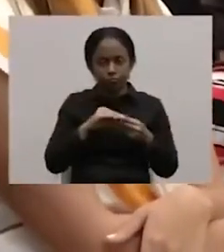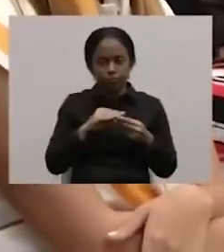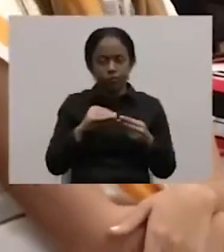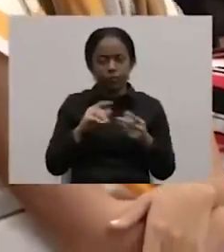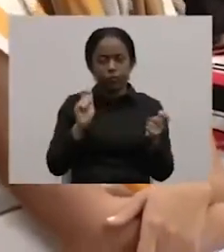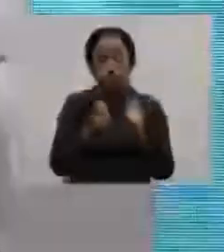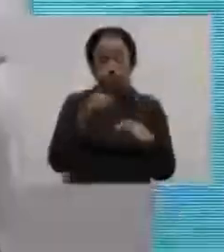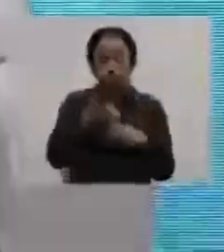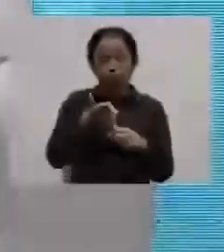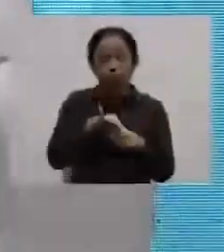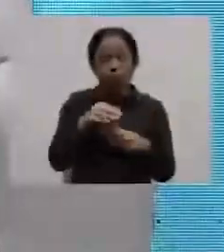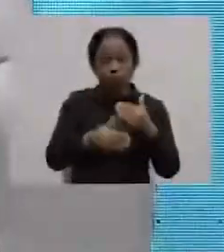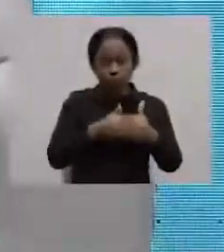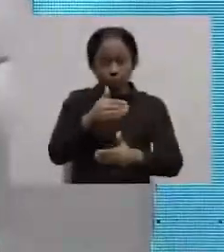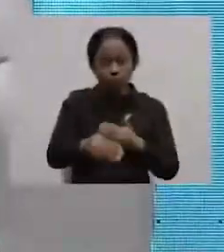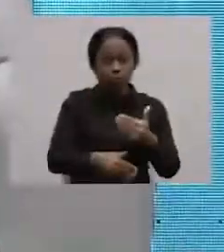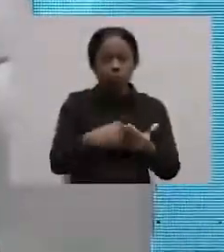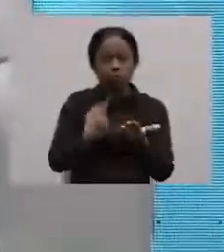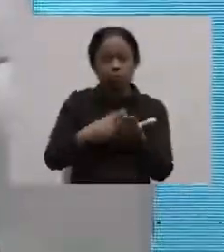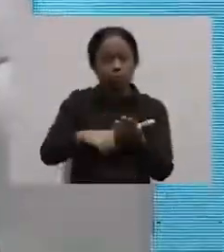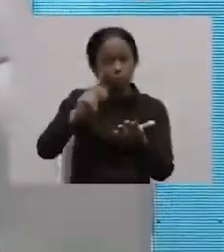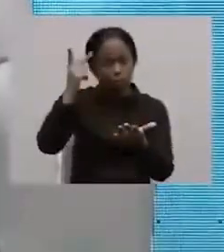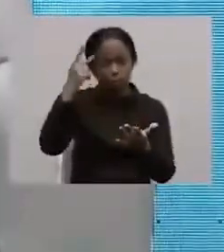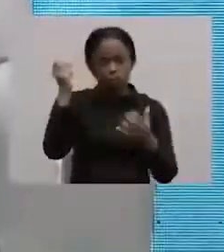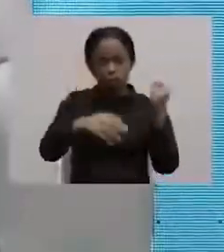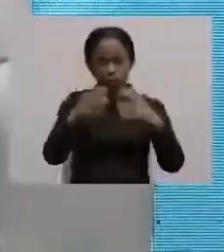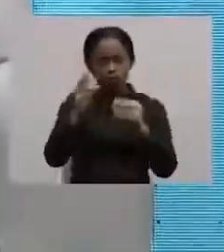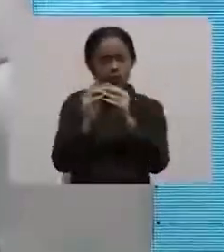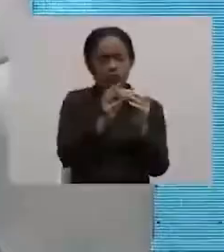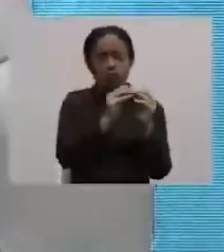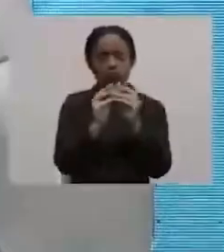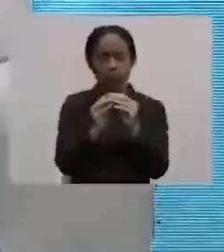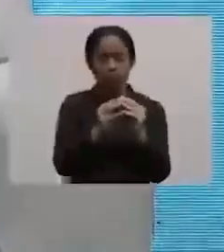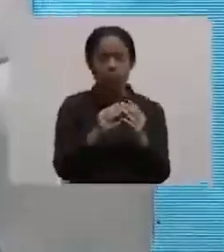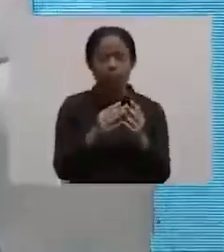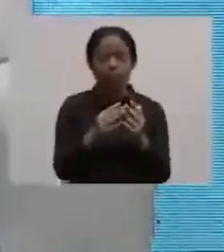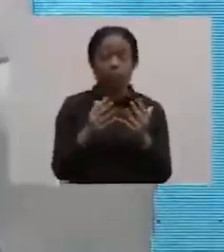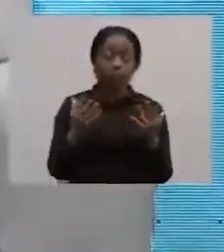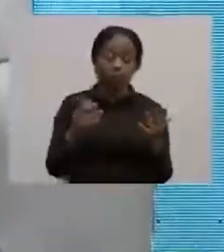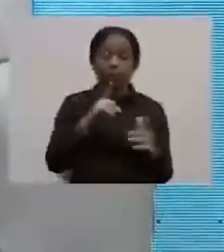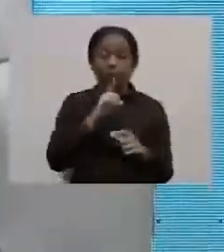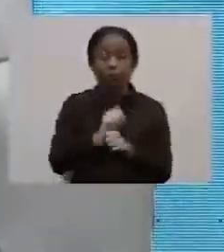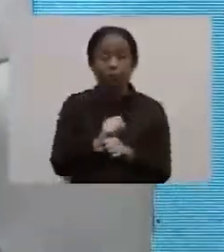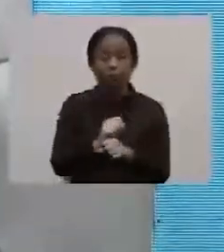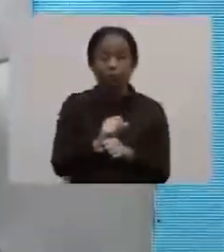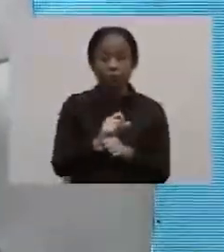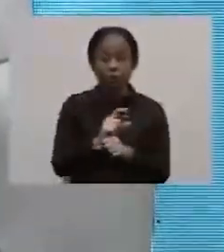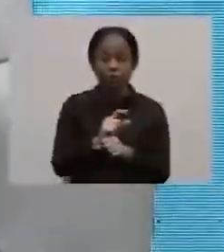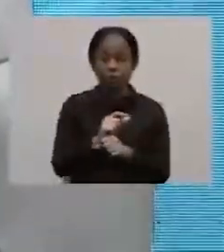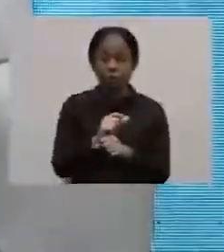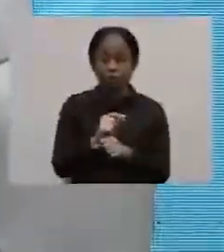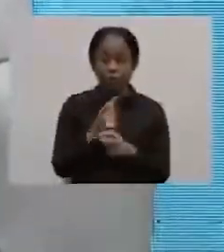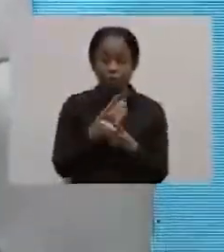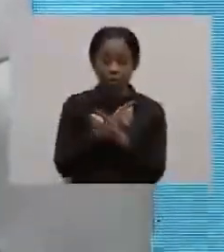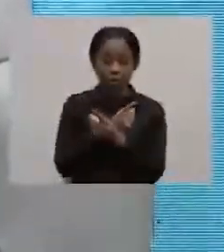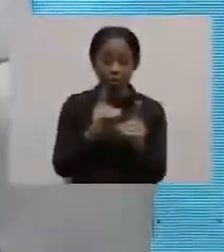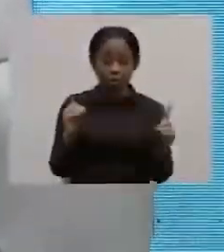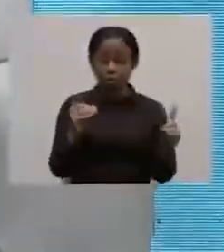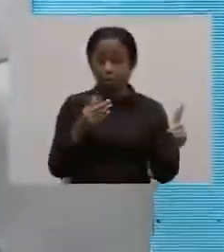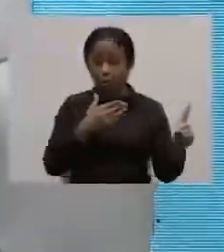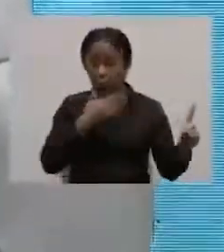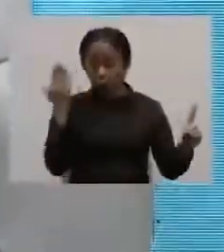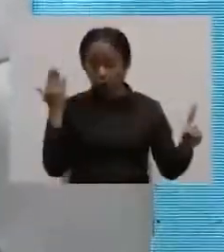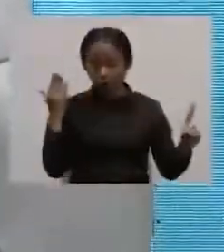y Debate Político. Comenzar por pensar que no existe democracia sin libertad de